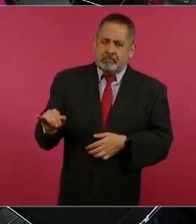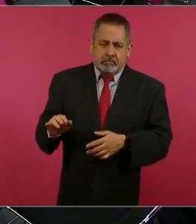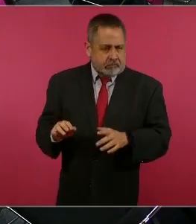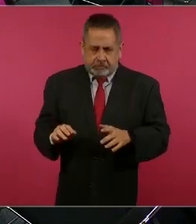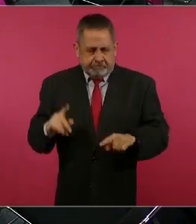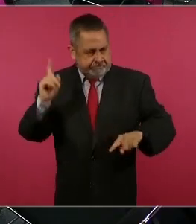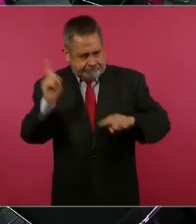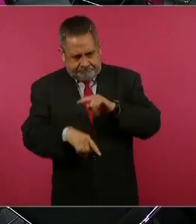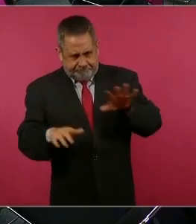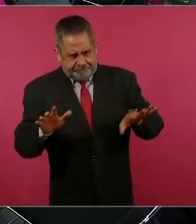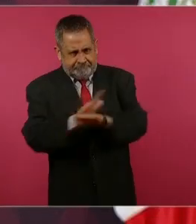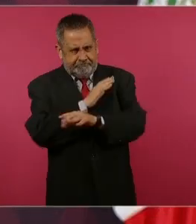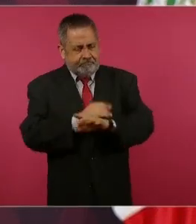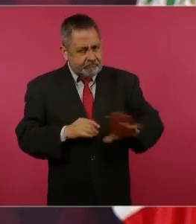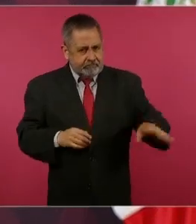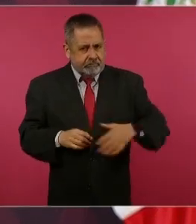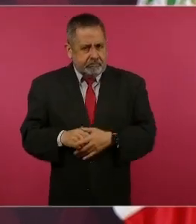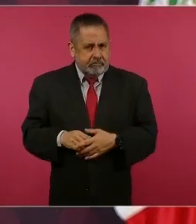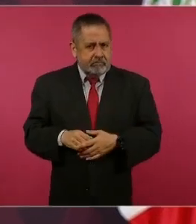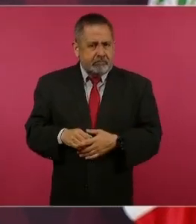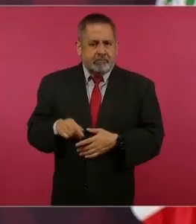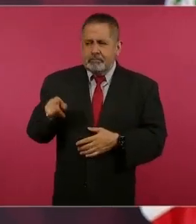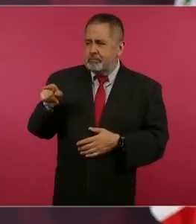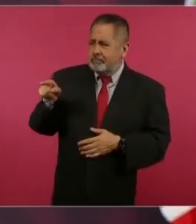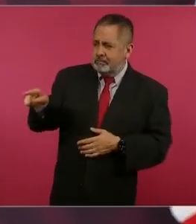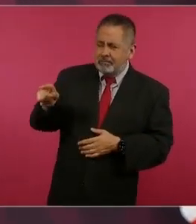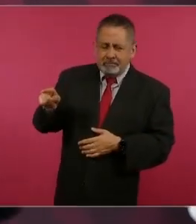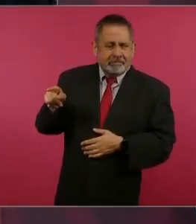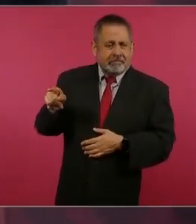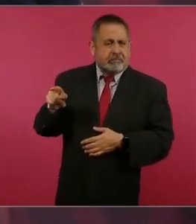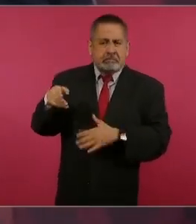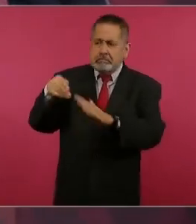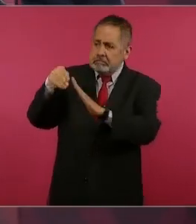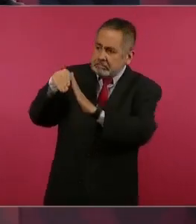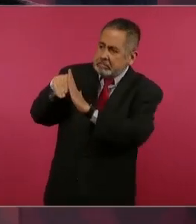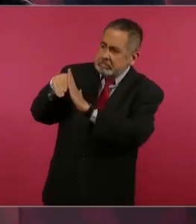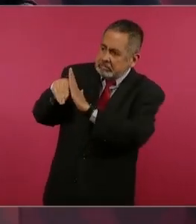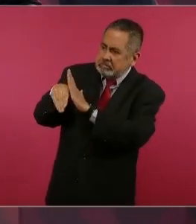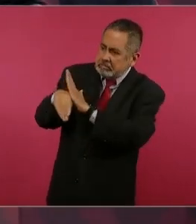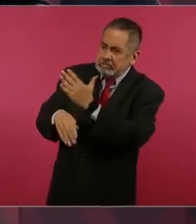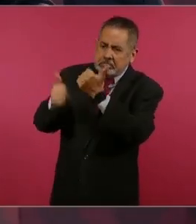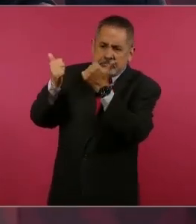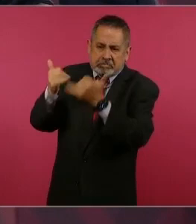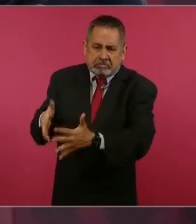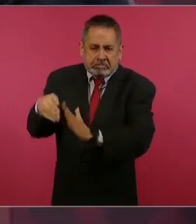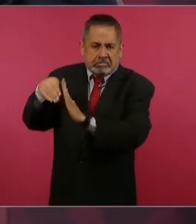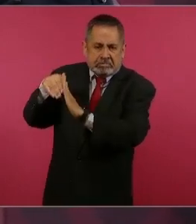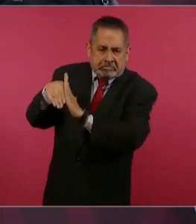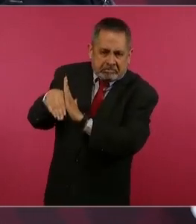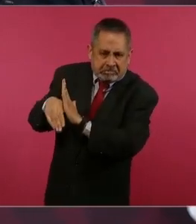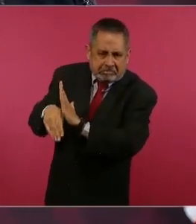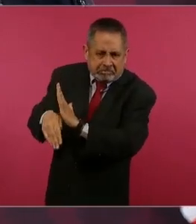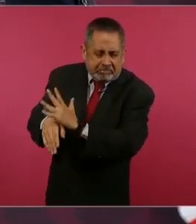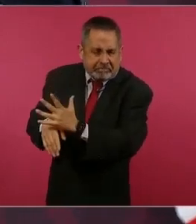que cada vez está más zambo de tanto aguantar la carga de